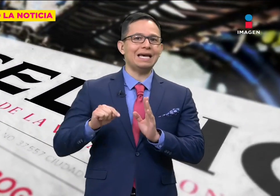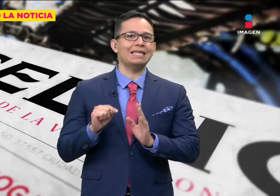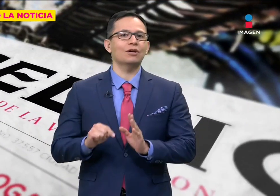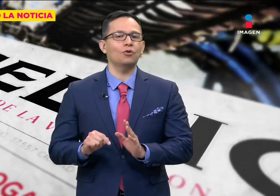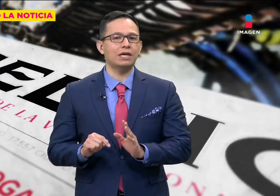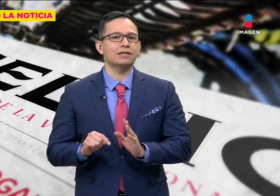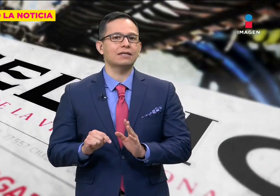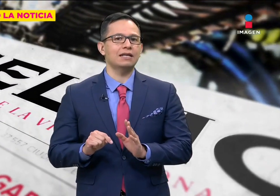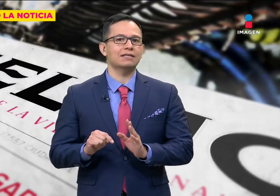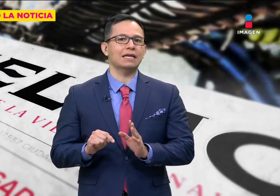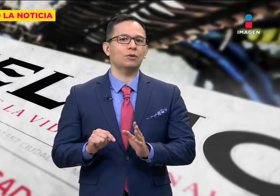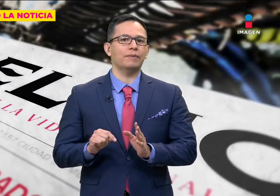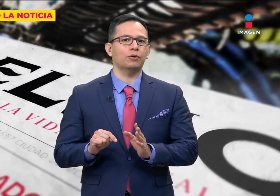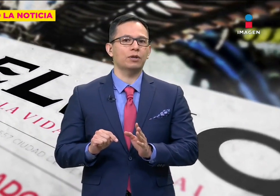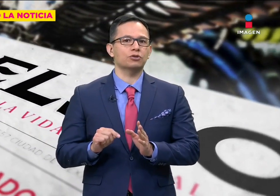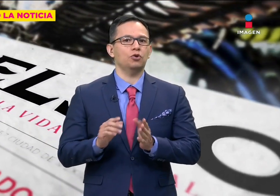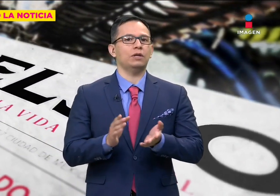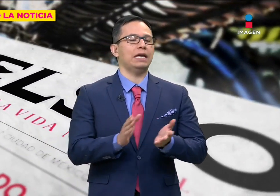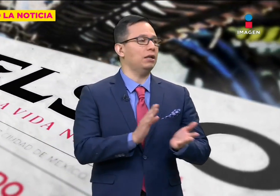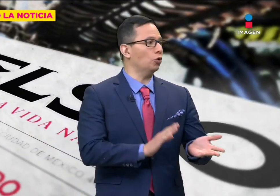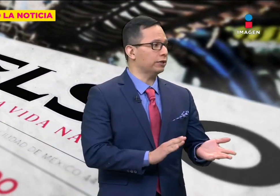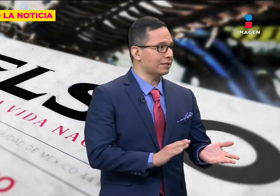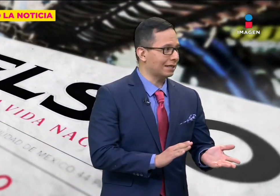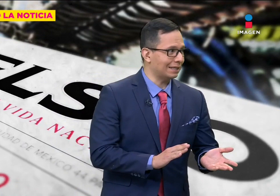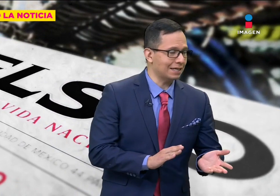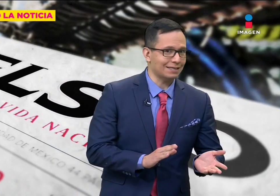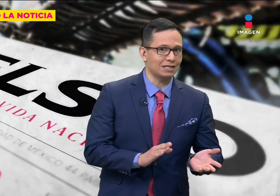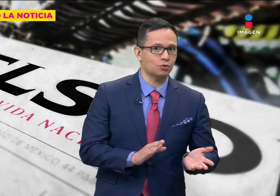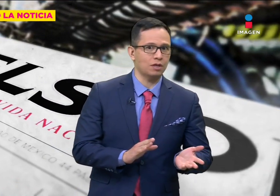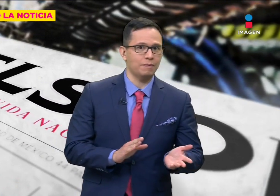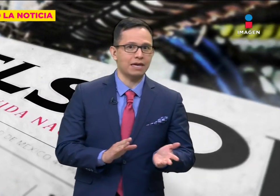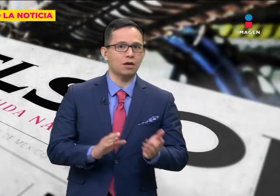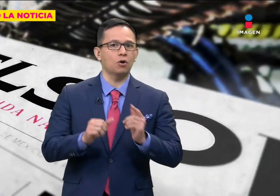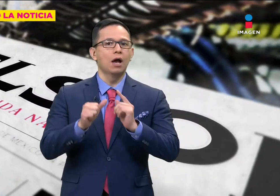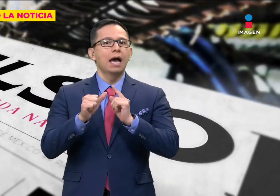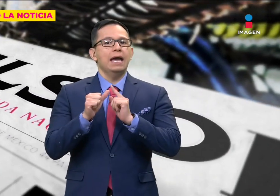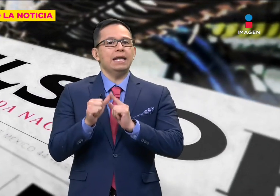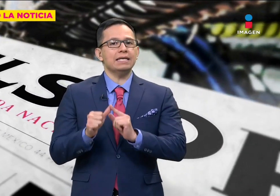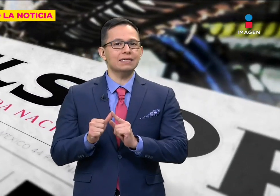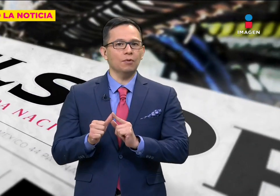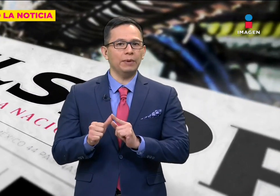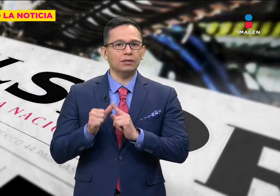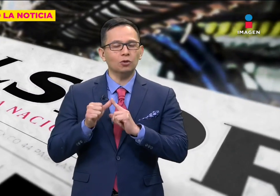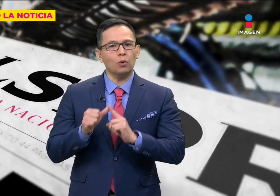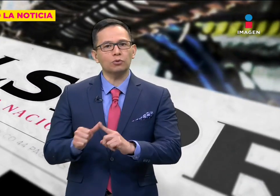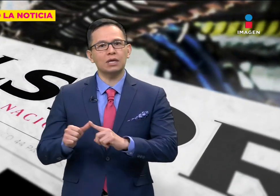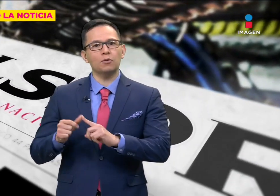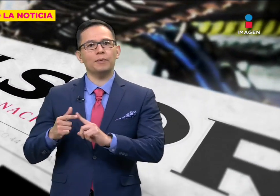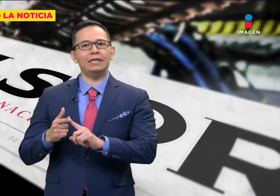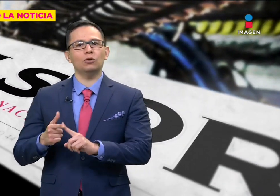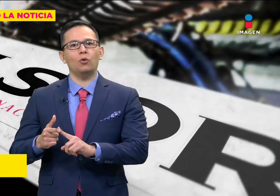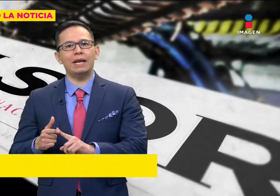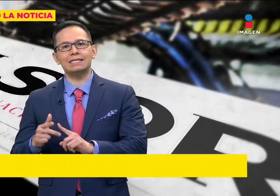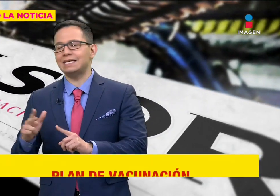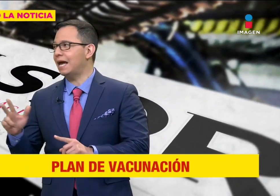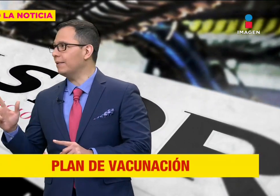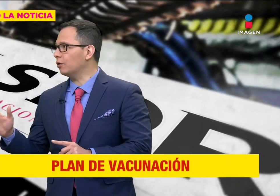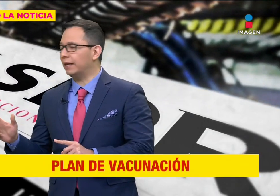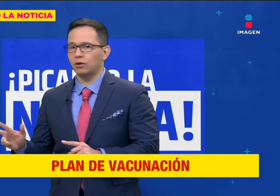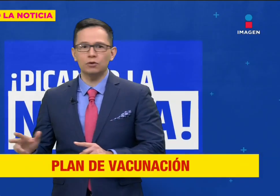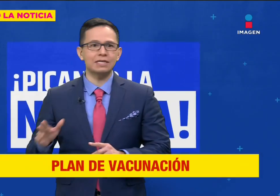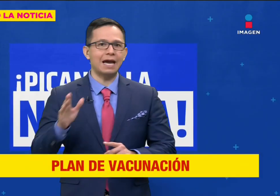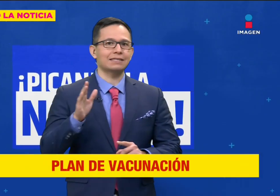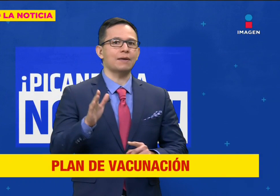el día de hoy está iniciando la vacunación en otras alcaldías de la Ciudad de México. En este momento, Cuauhtémoc, Benito Juárez y